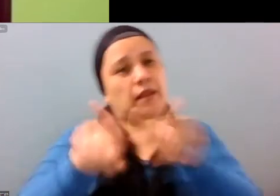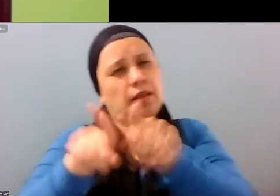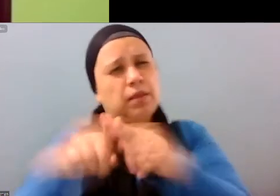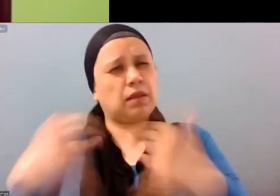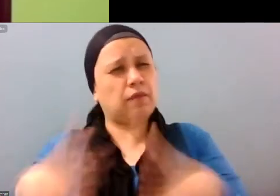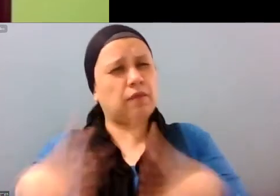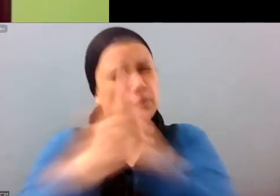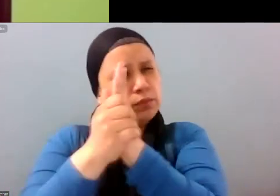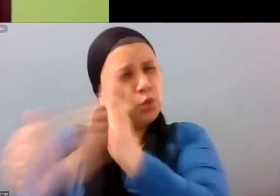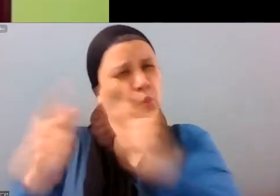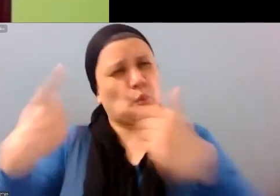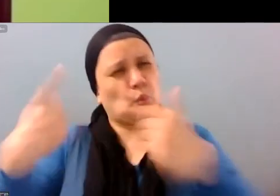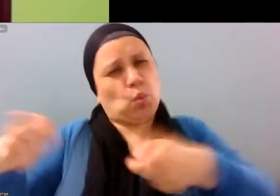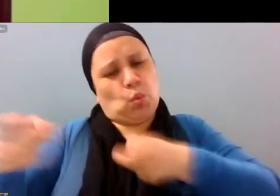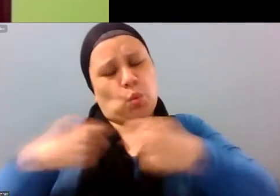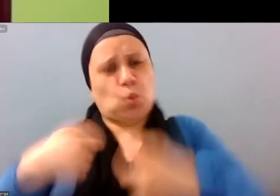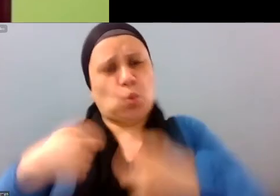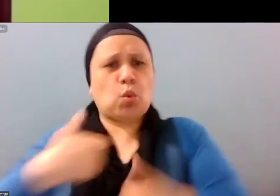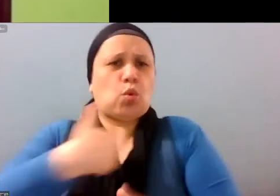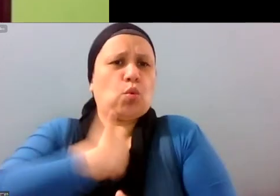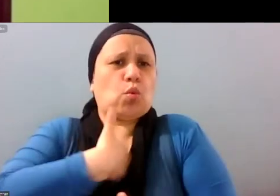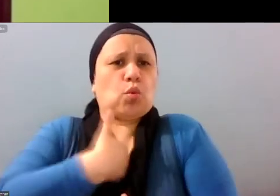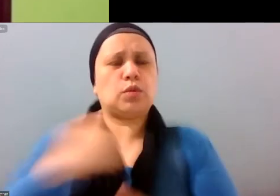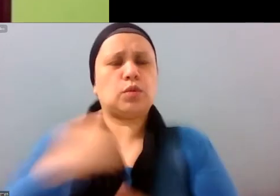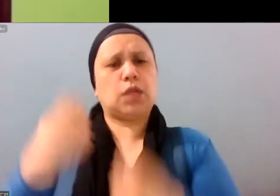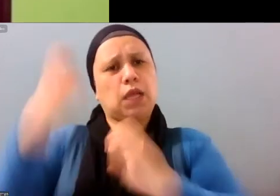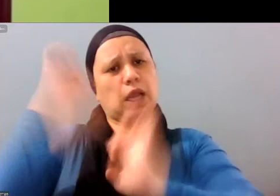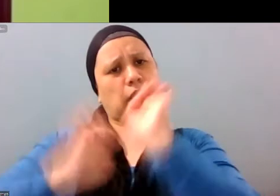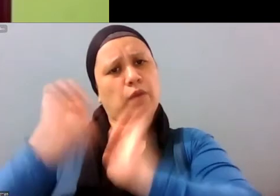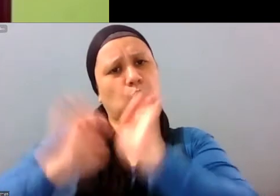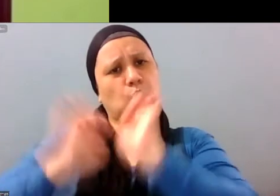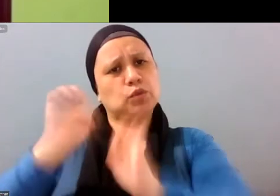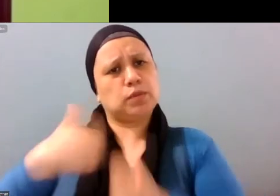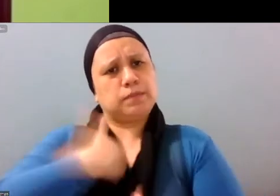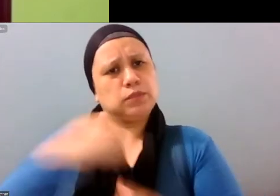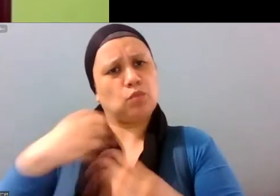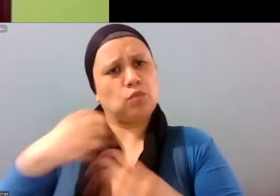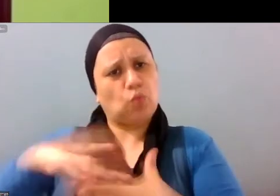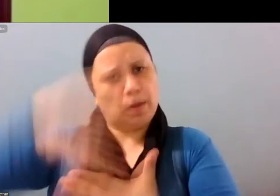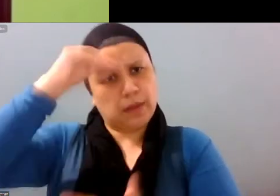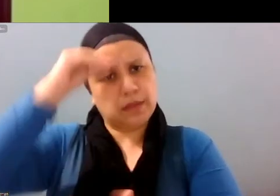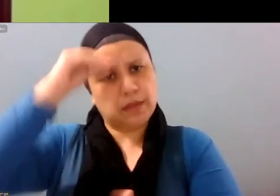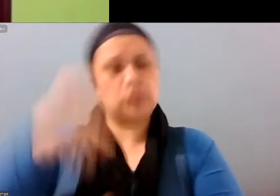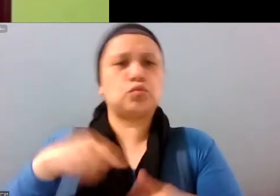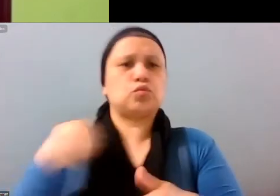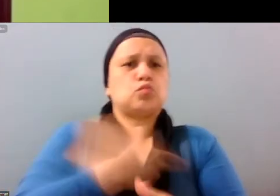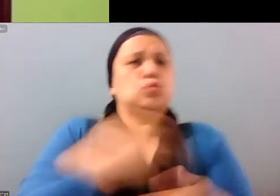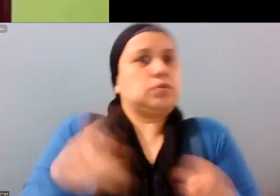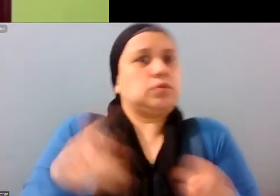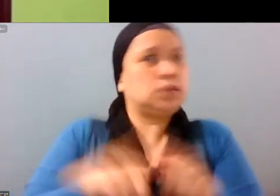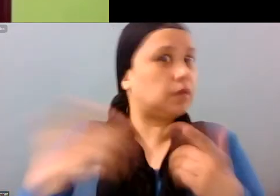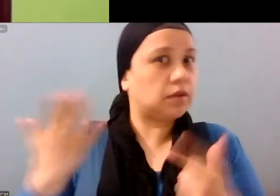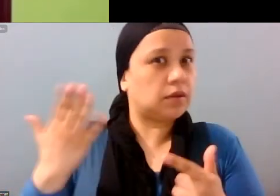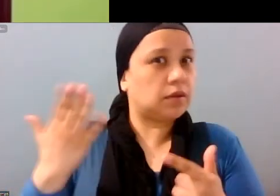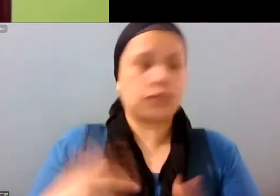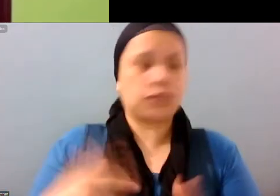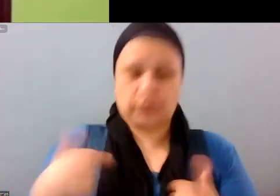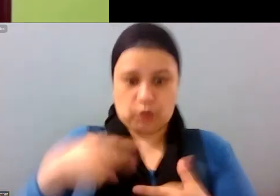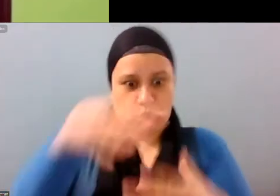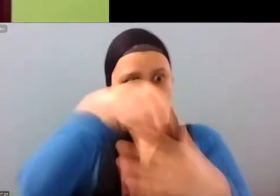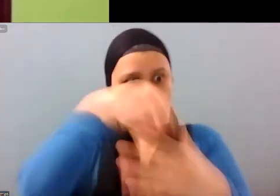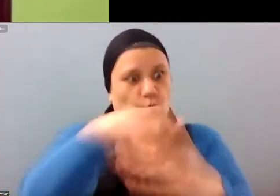autorregulación del aprendizaje donde tenemos también con un contexto con alta